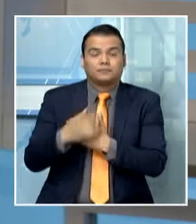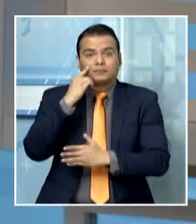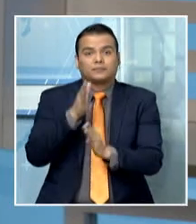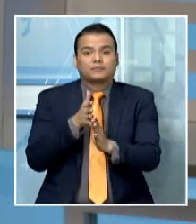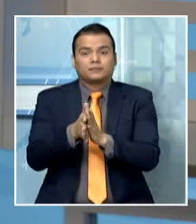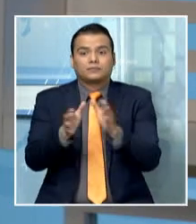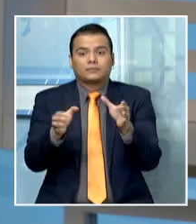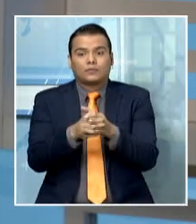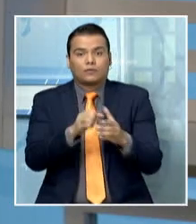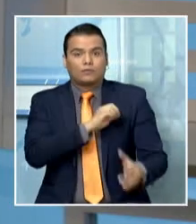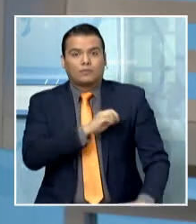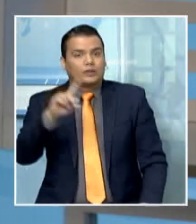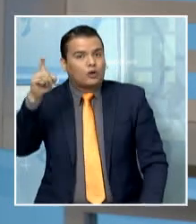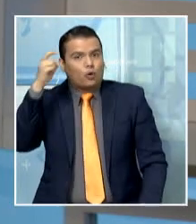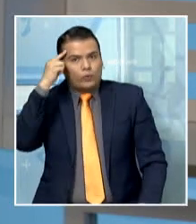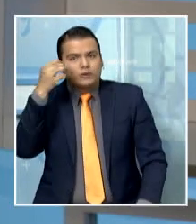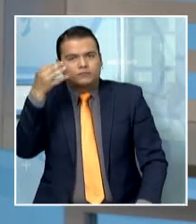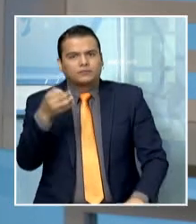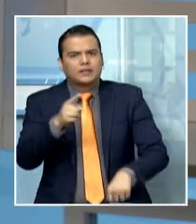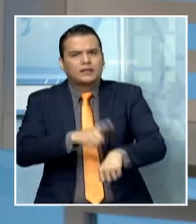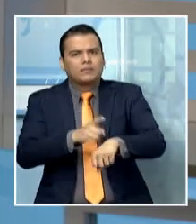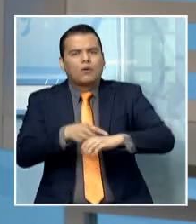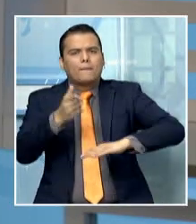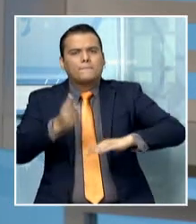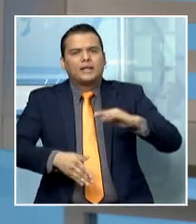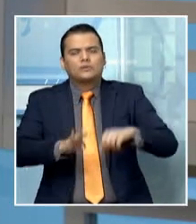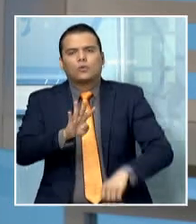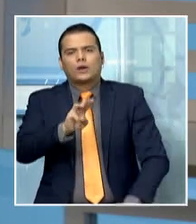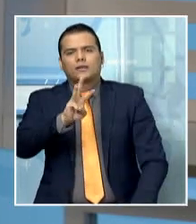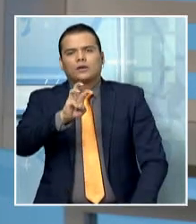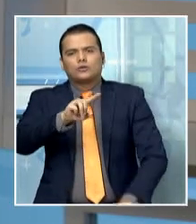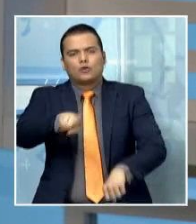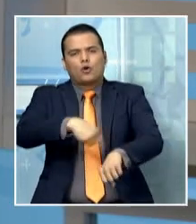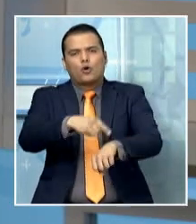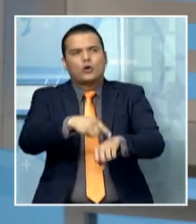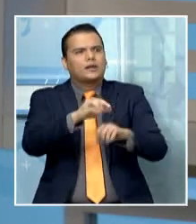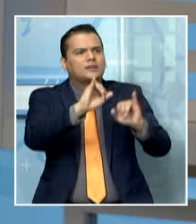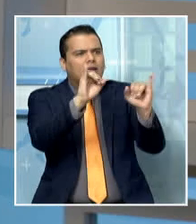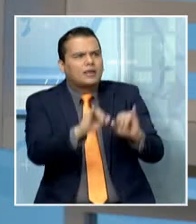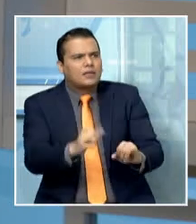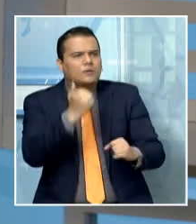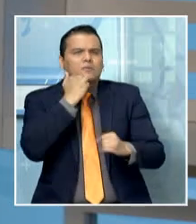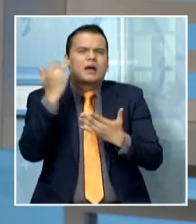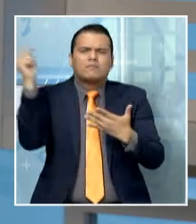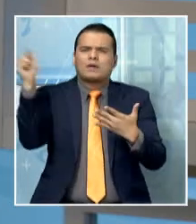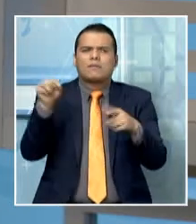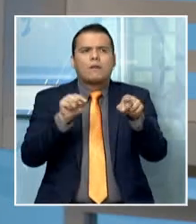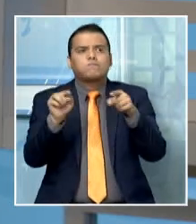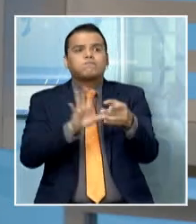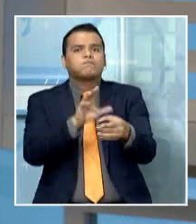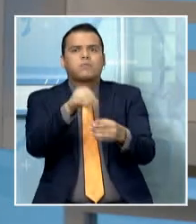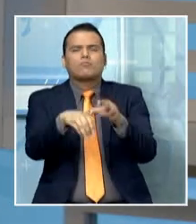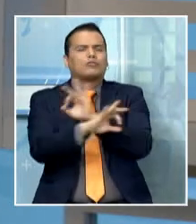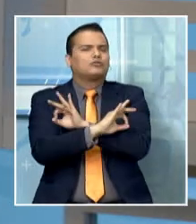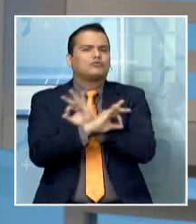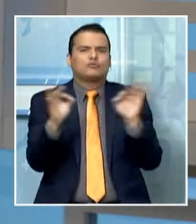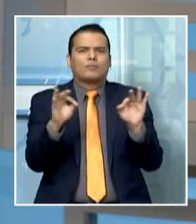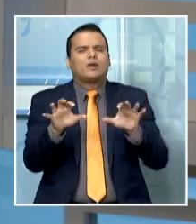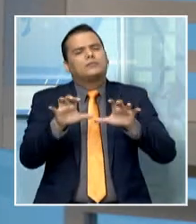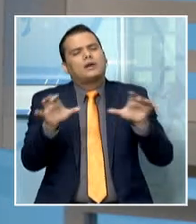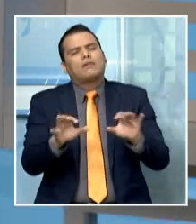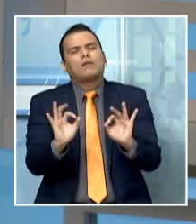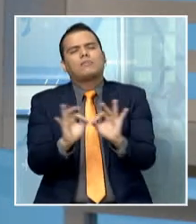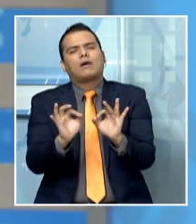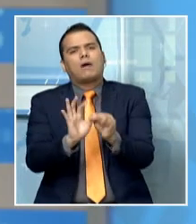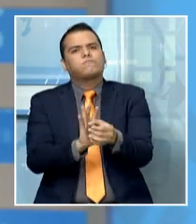y la gobernación del valle del cauca tiene un plazo de 48 horas para retirar todas las imágenes religiosas y suspender actos litúrgicos